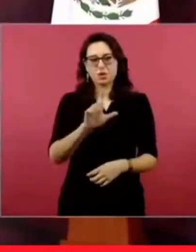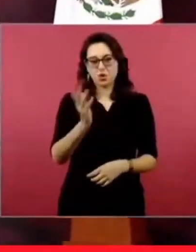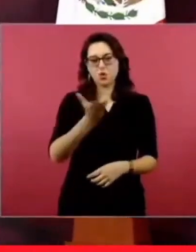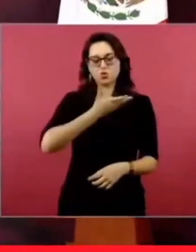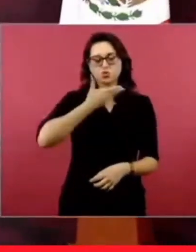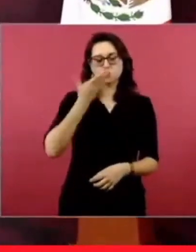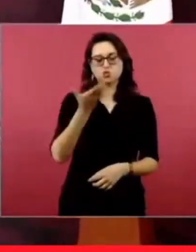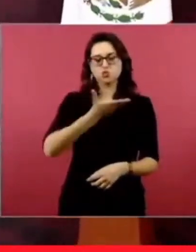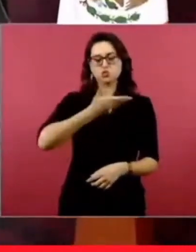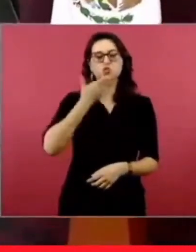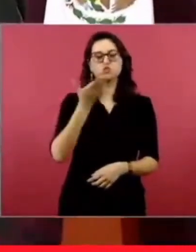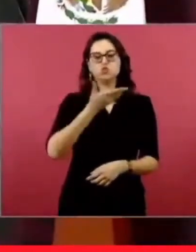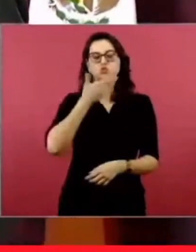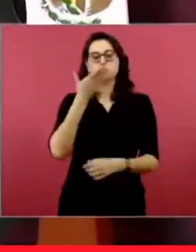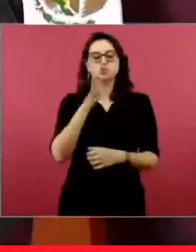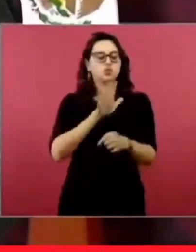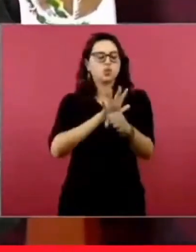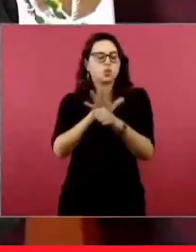el